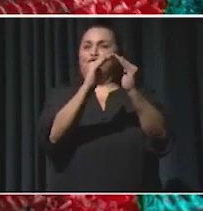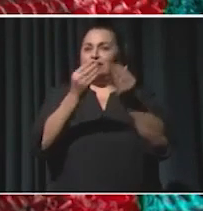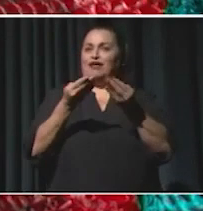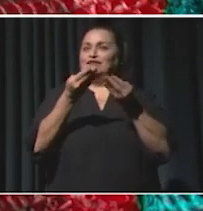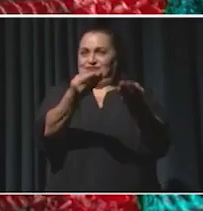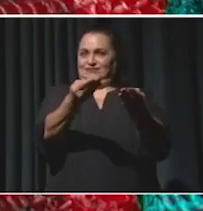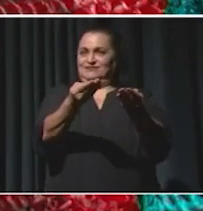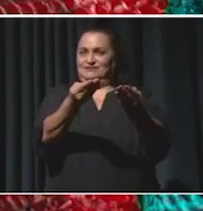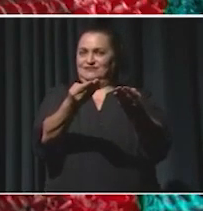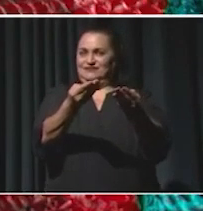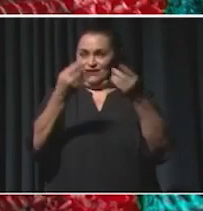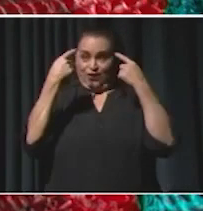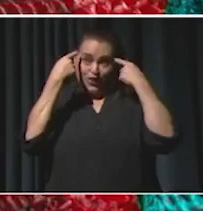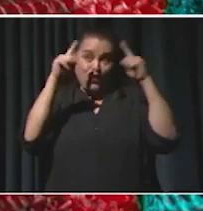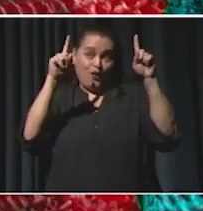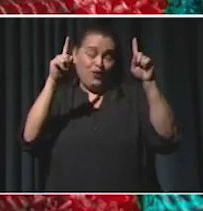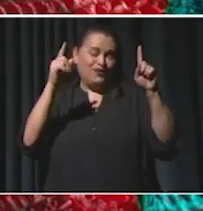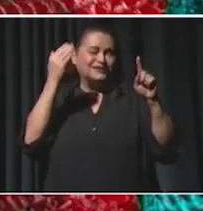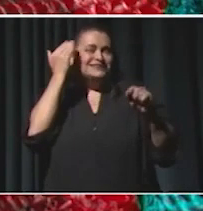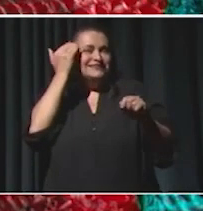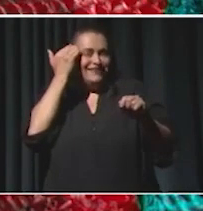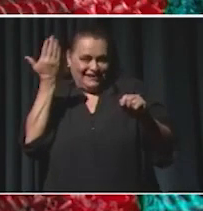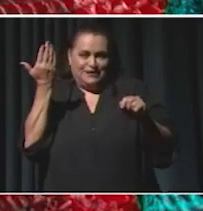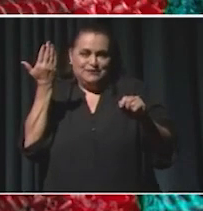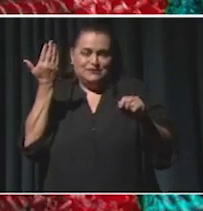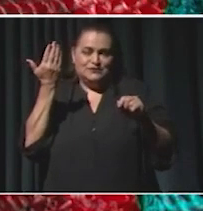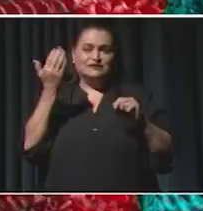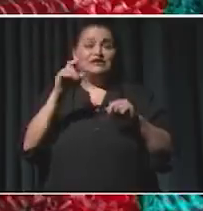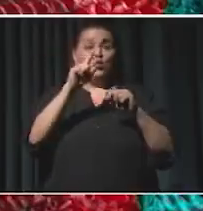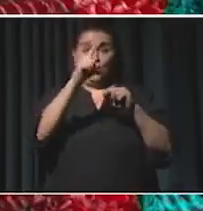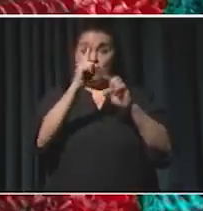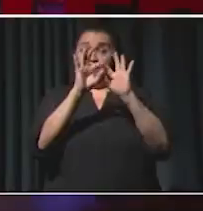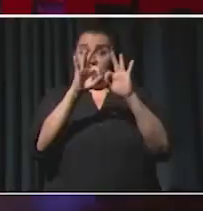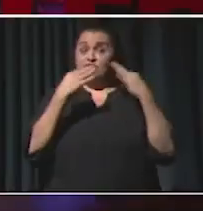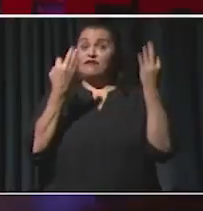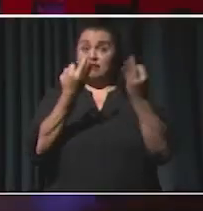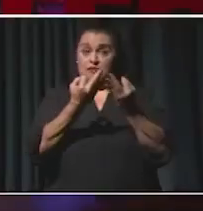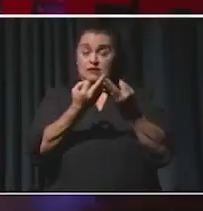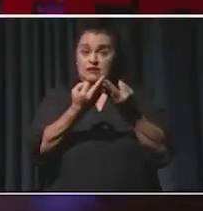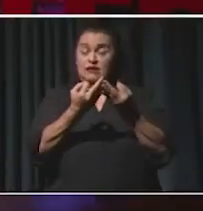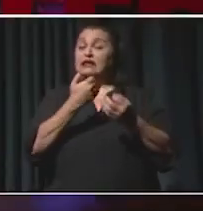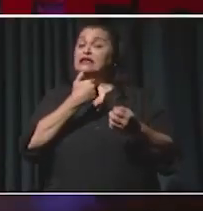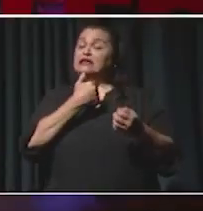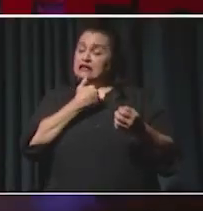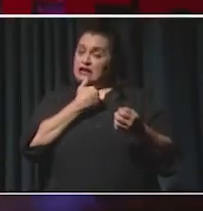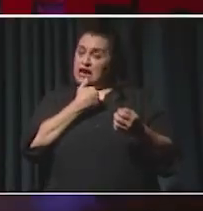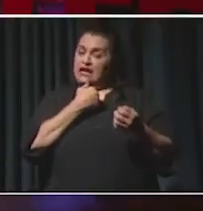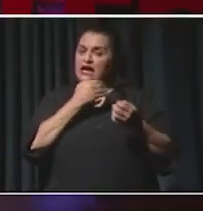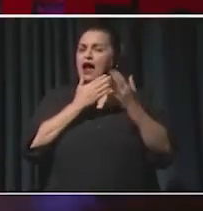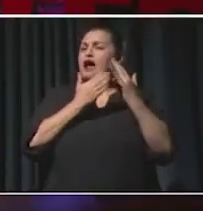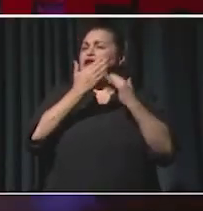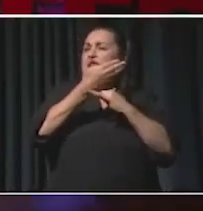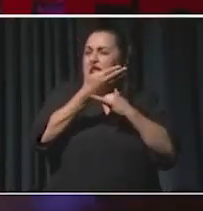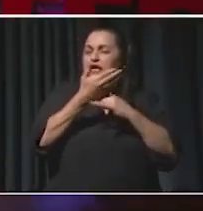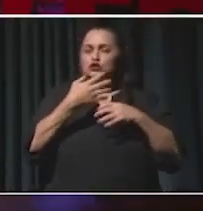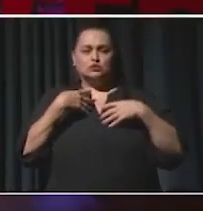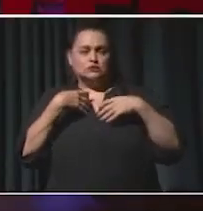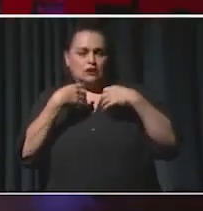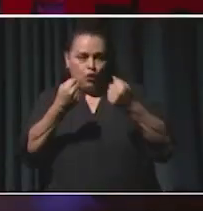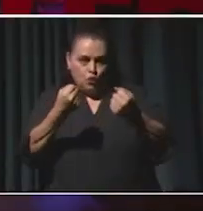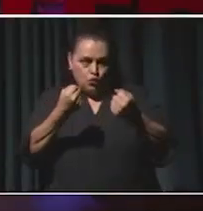Y por lógica, sabemos que si una familia tiene acceso a salud,